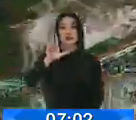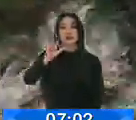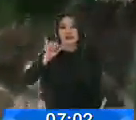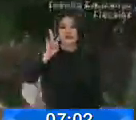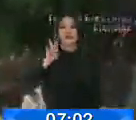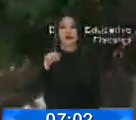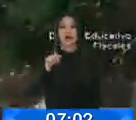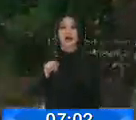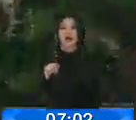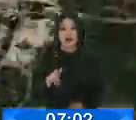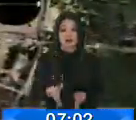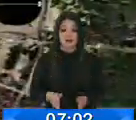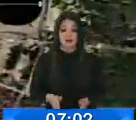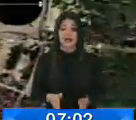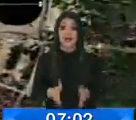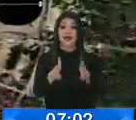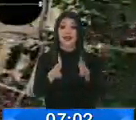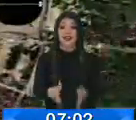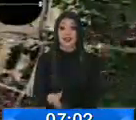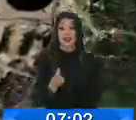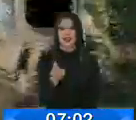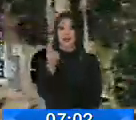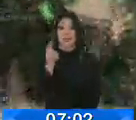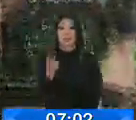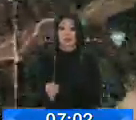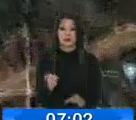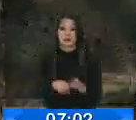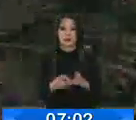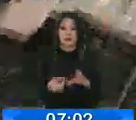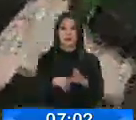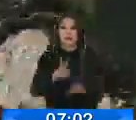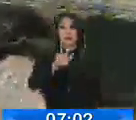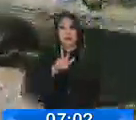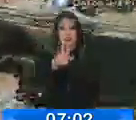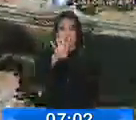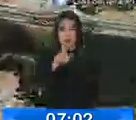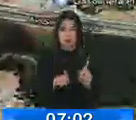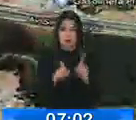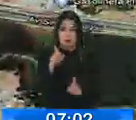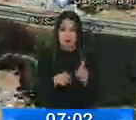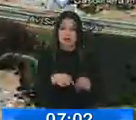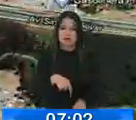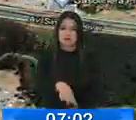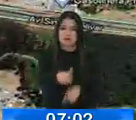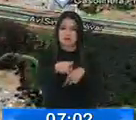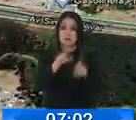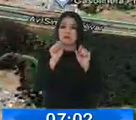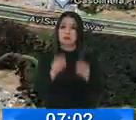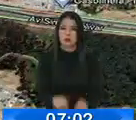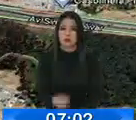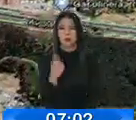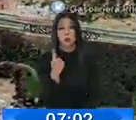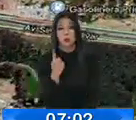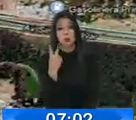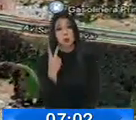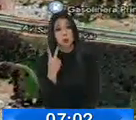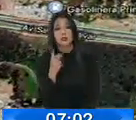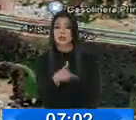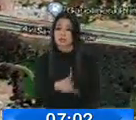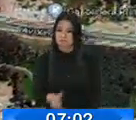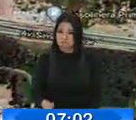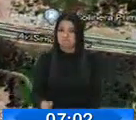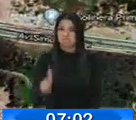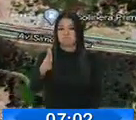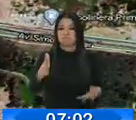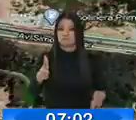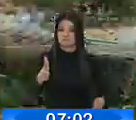experimento del carril express, en el cual, pues si usted no está con dos, o tiene con uno o dos, tiene un carril